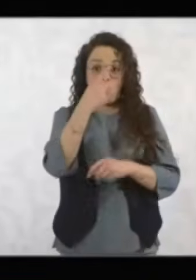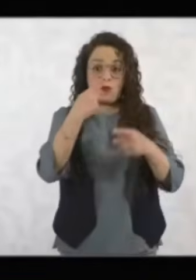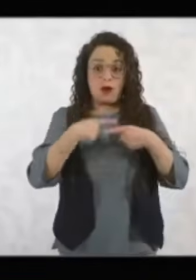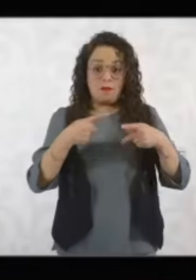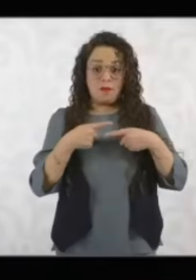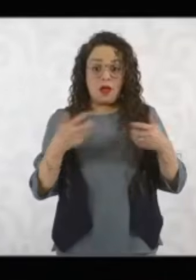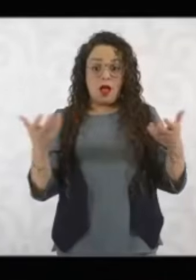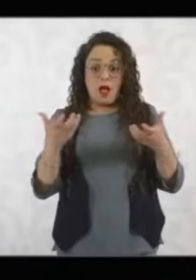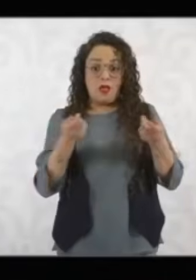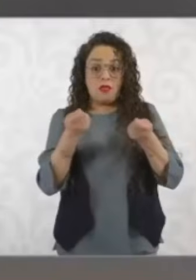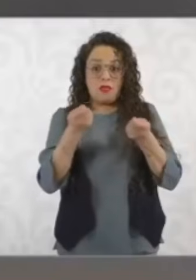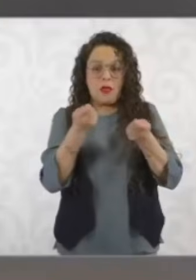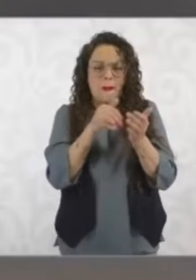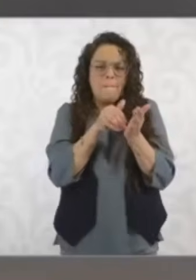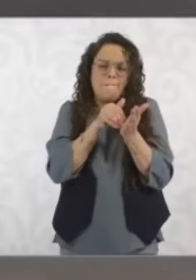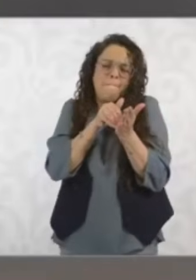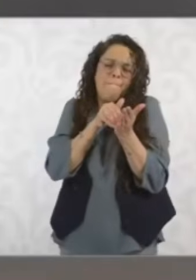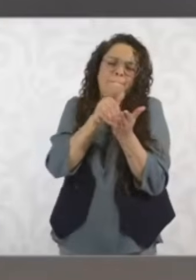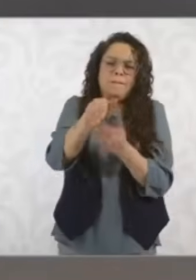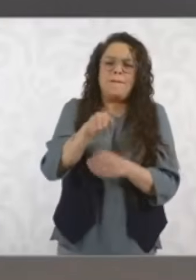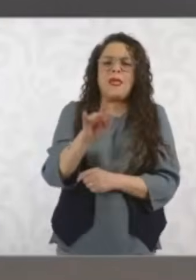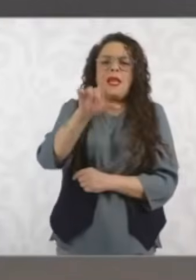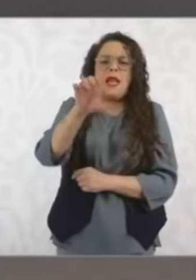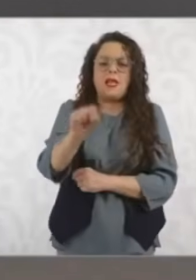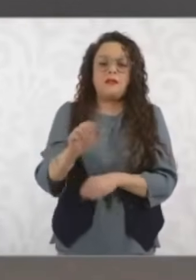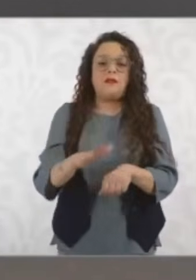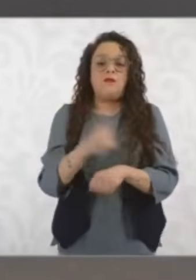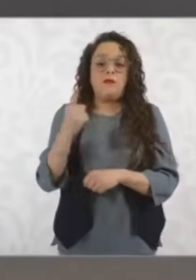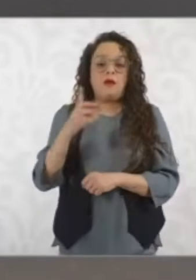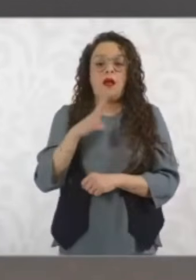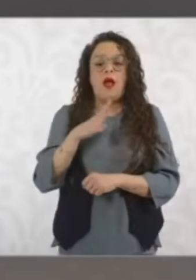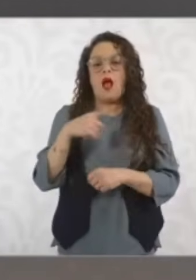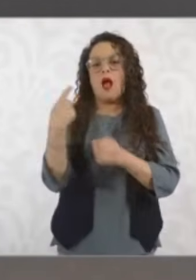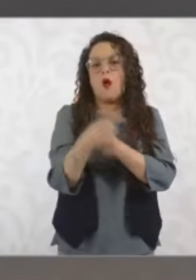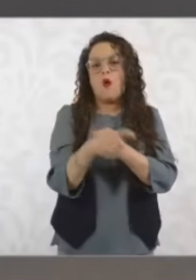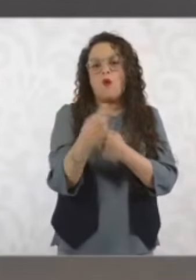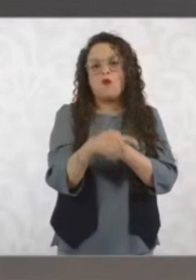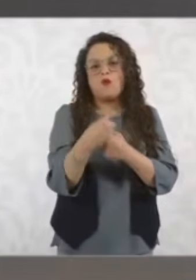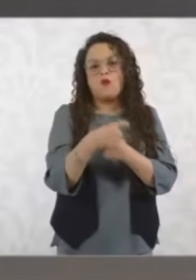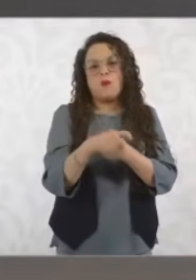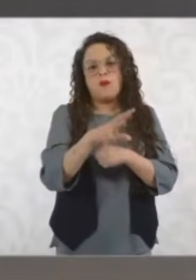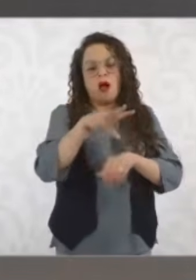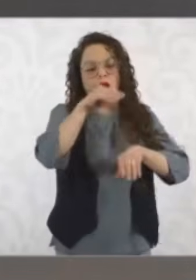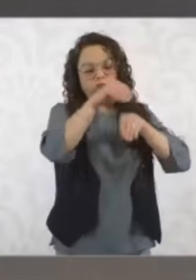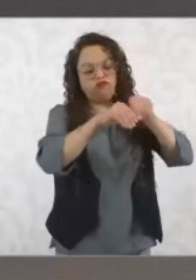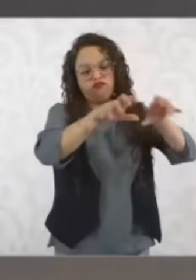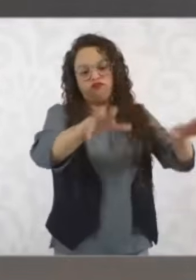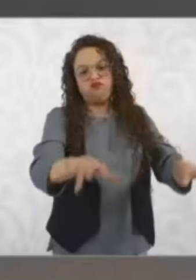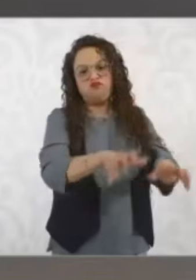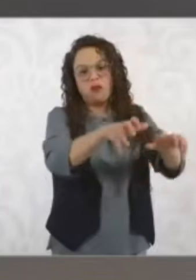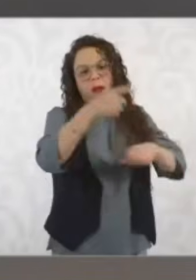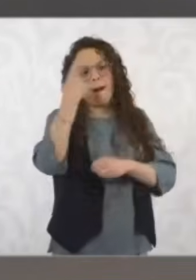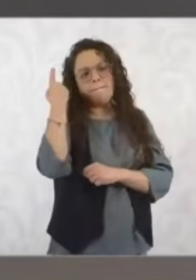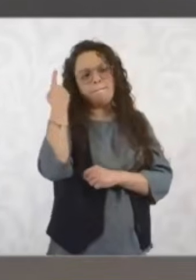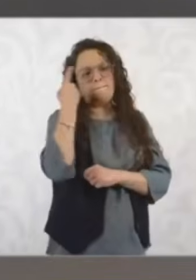opera miles, porque las tiene programadas y se van